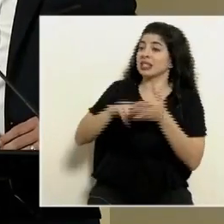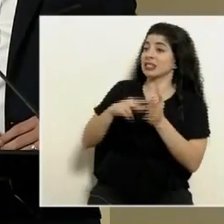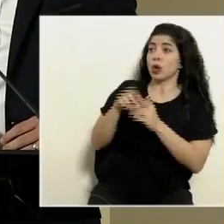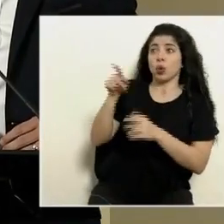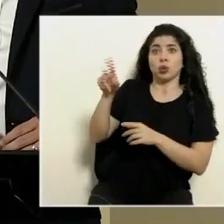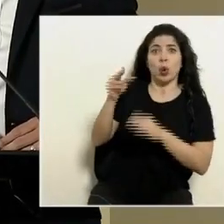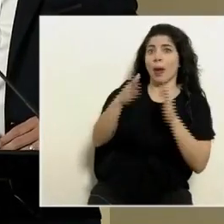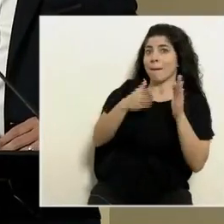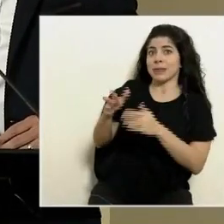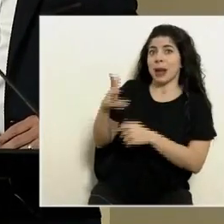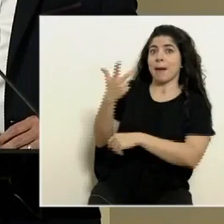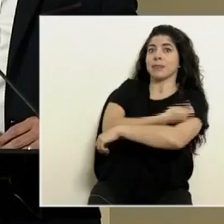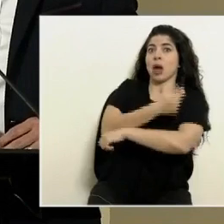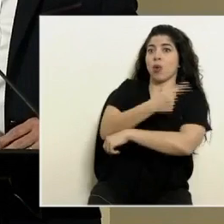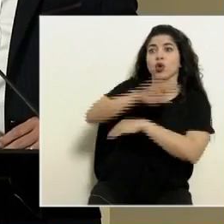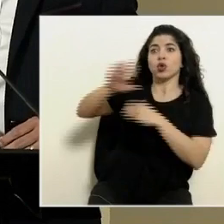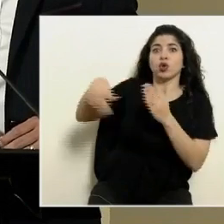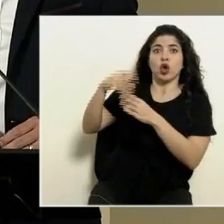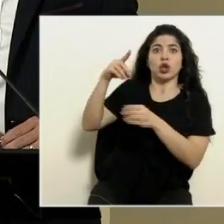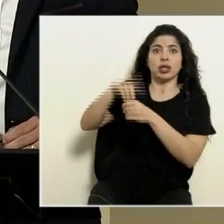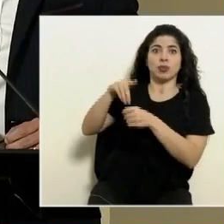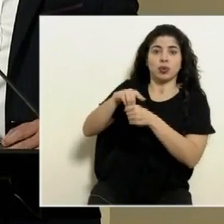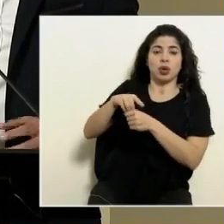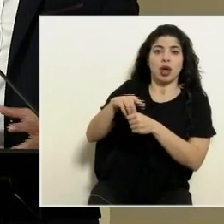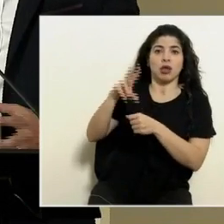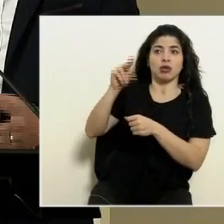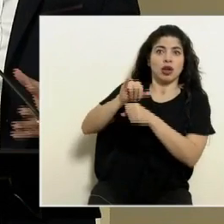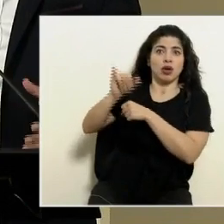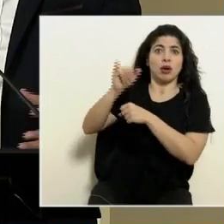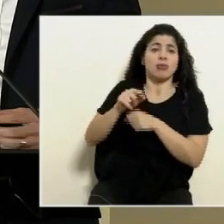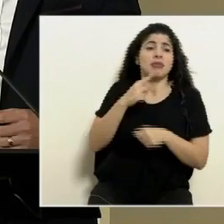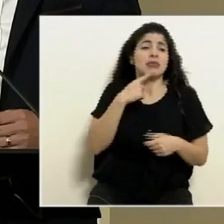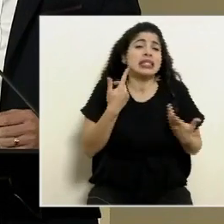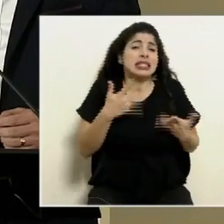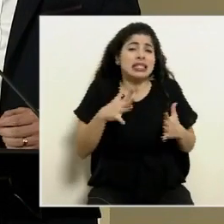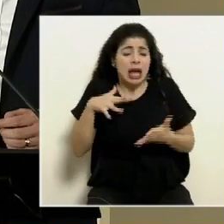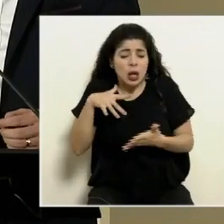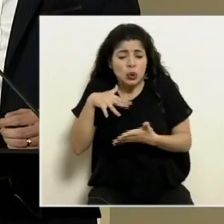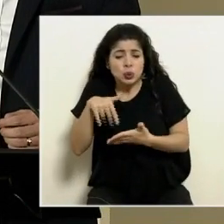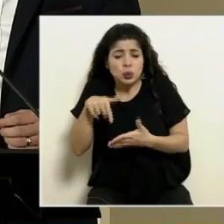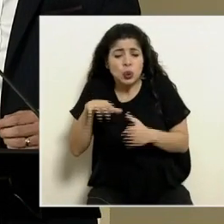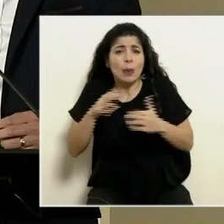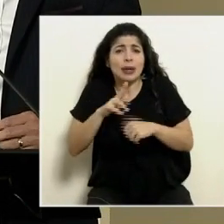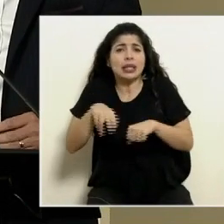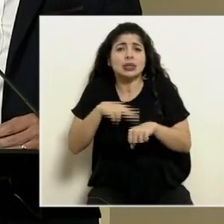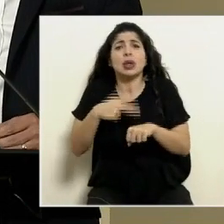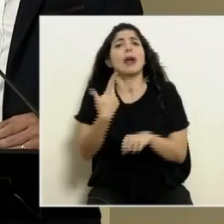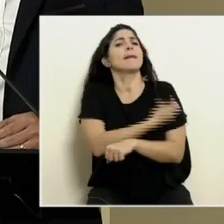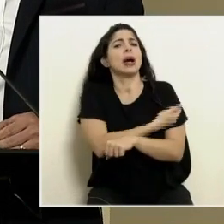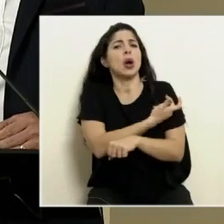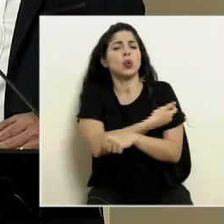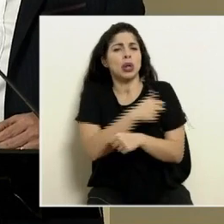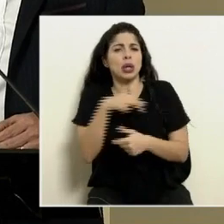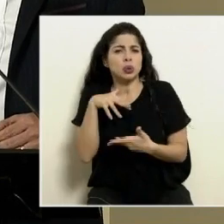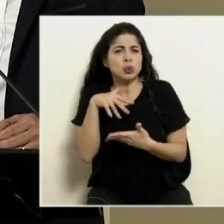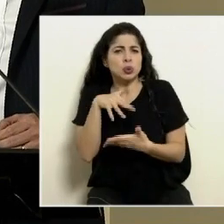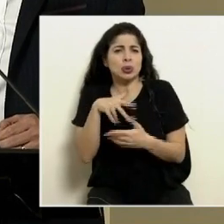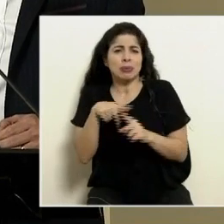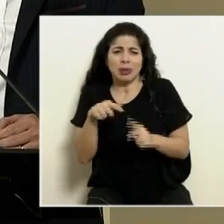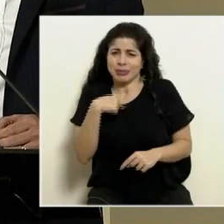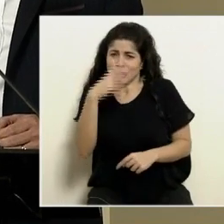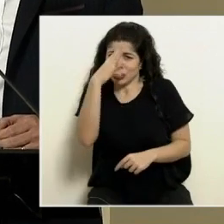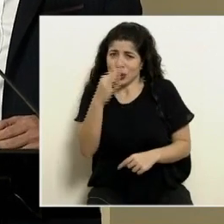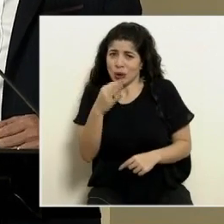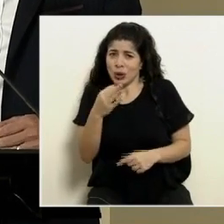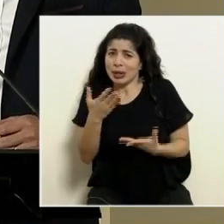digamos, ponérsela a los demás, a los que no han ido al exterior, por ejemplo. Es algo que ya se ha analizado dentro de la Comisión Nacional de Vacunación, y yo creo que en